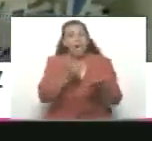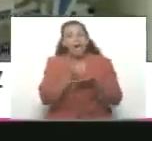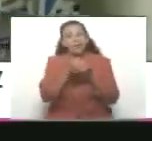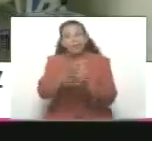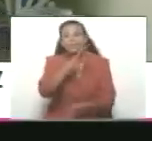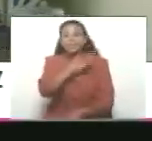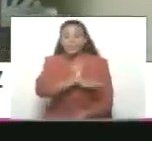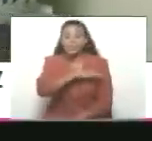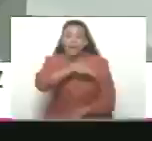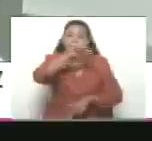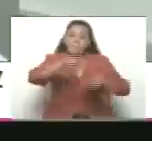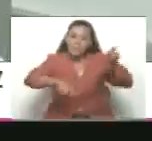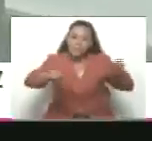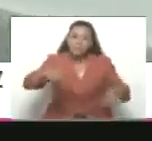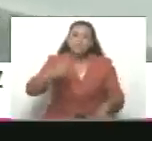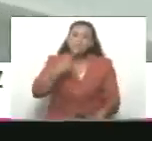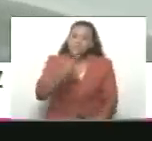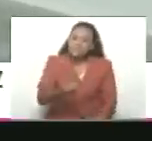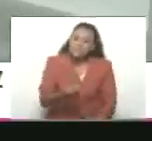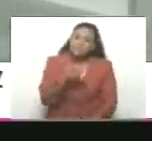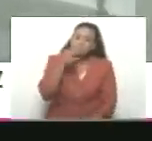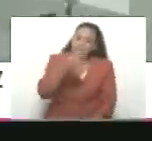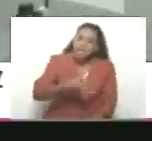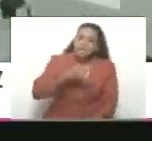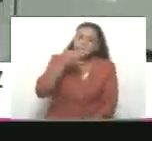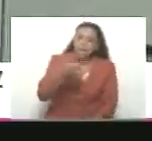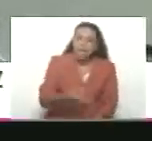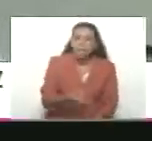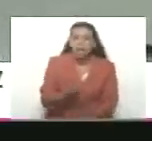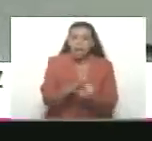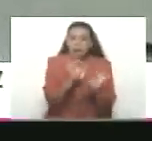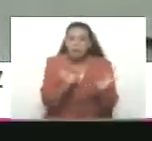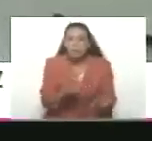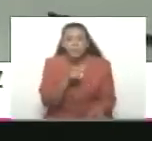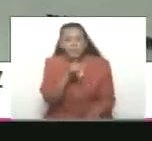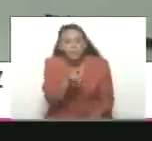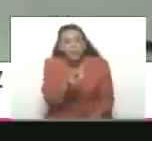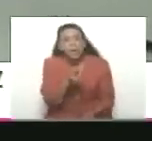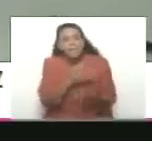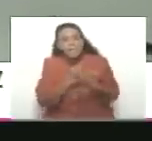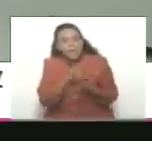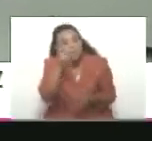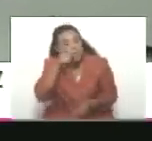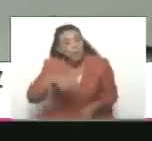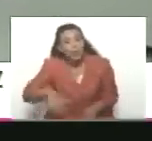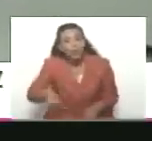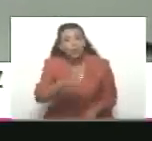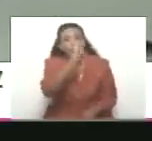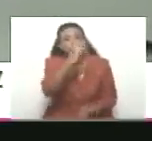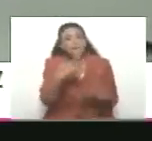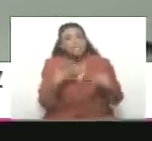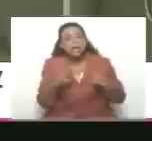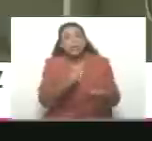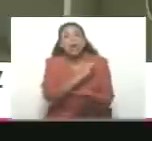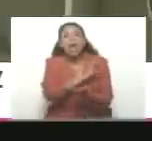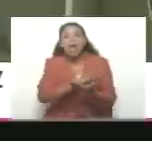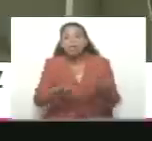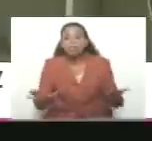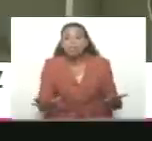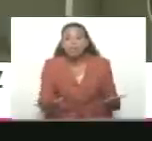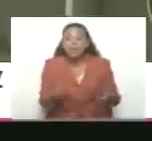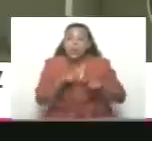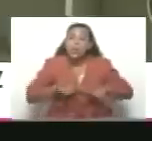social del cual usted siempre nos ha hablado esto es parte de lo que se merece este pueblo una salud gratuita pero